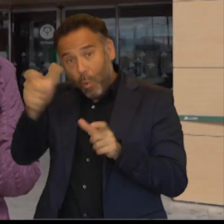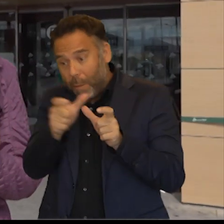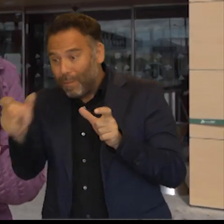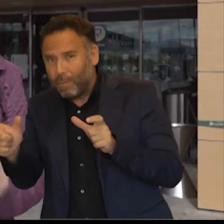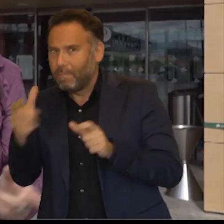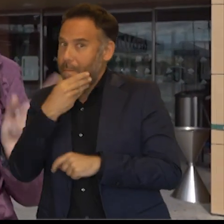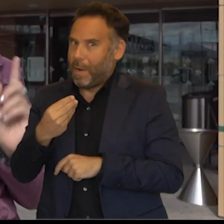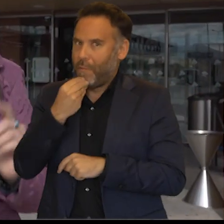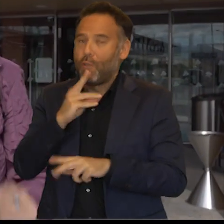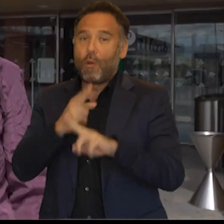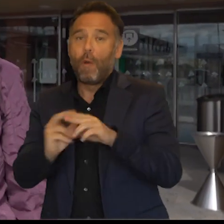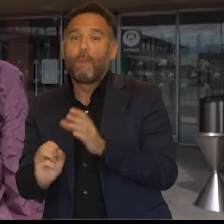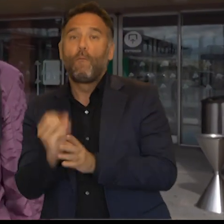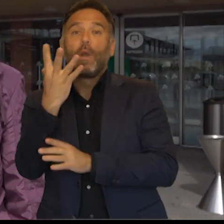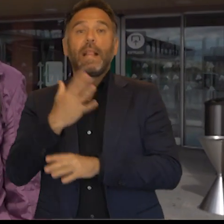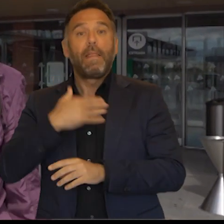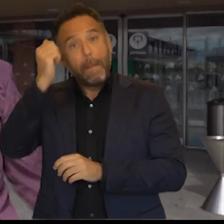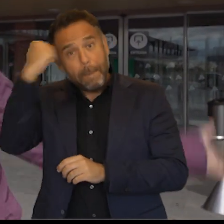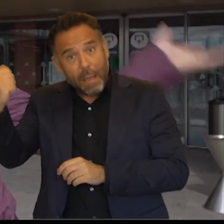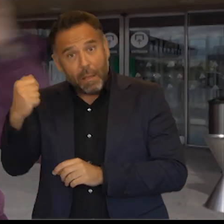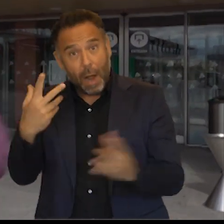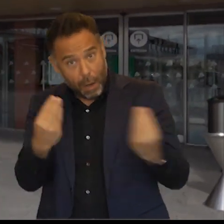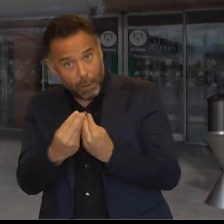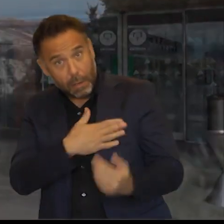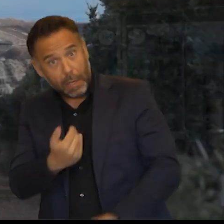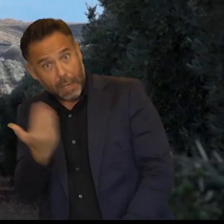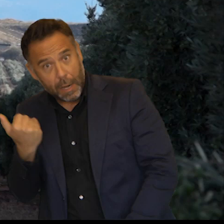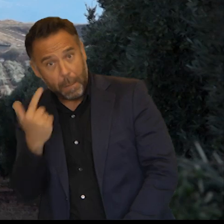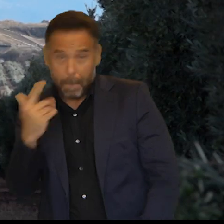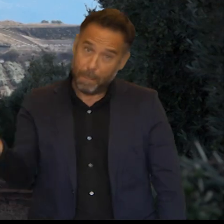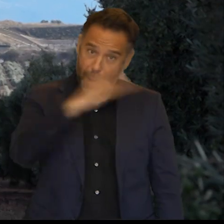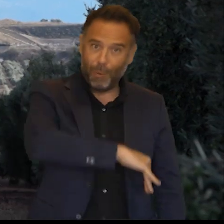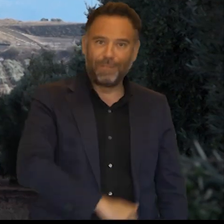Fuente de Piedra. ¿Me acompañáis? Come on, let's go.